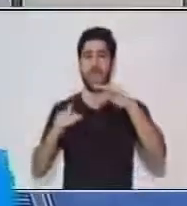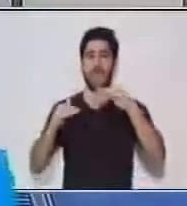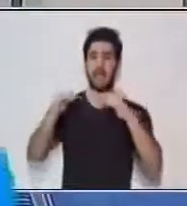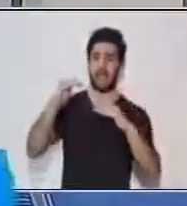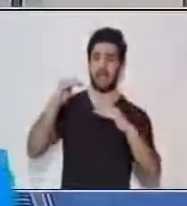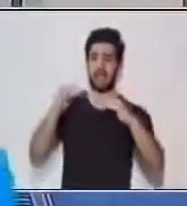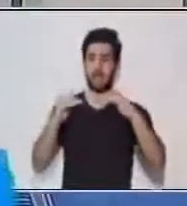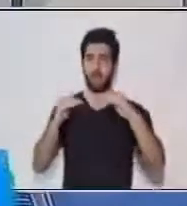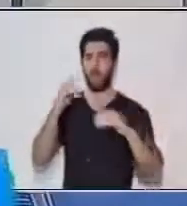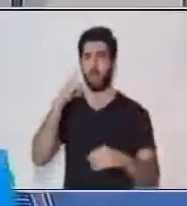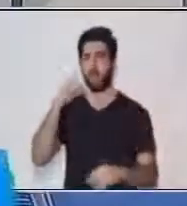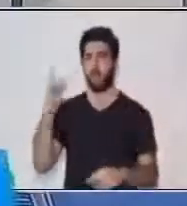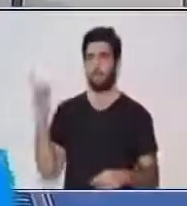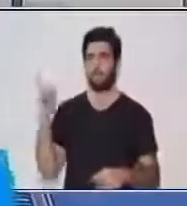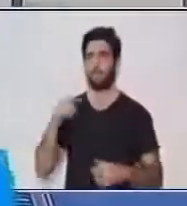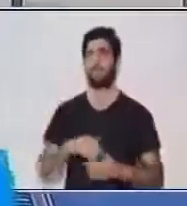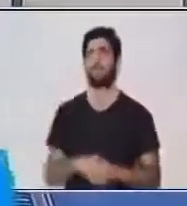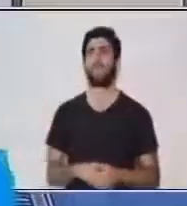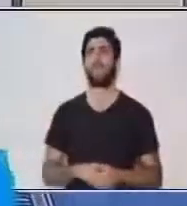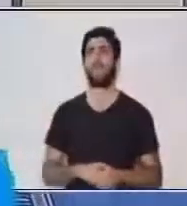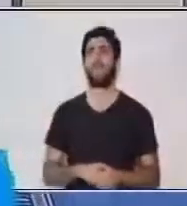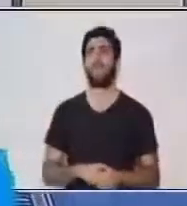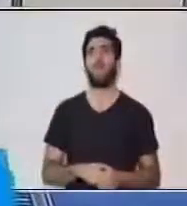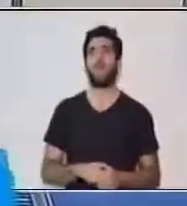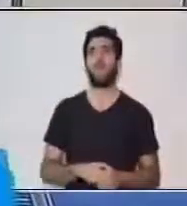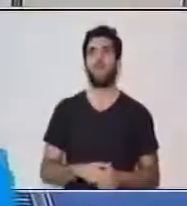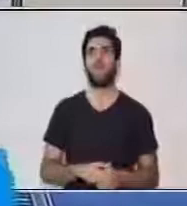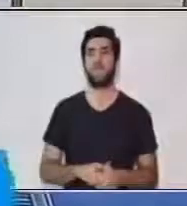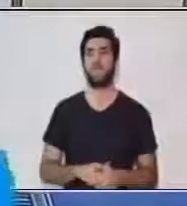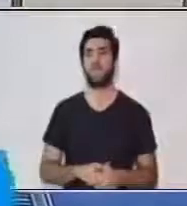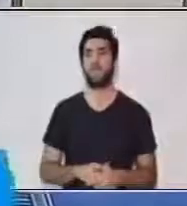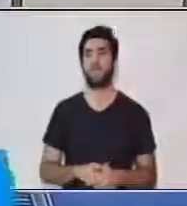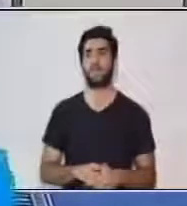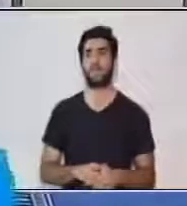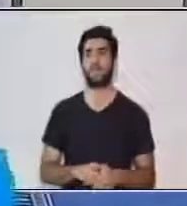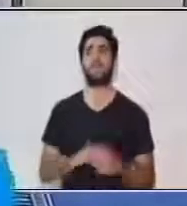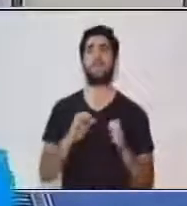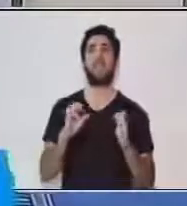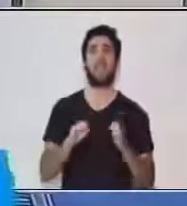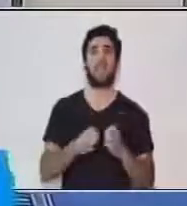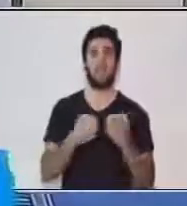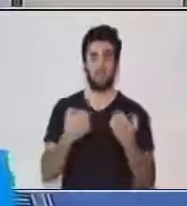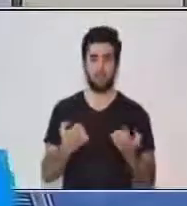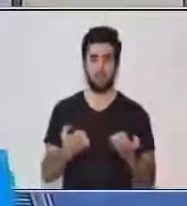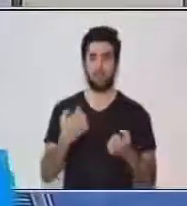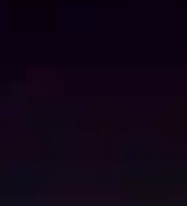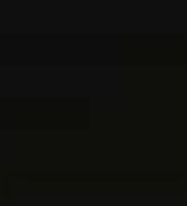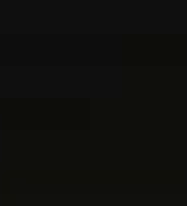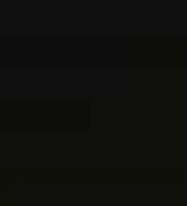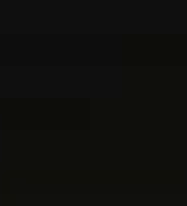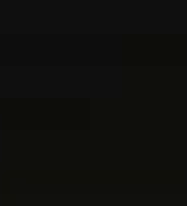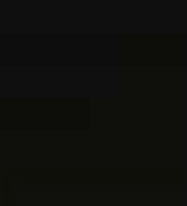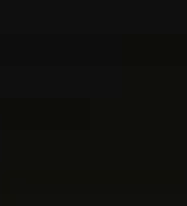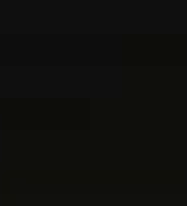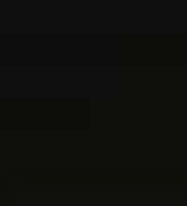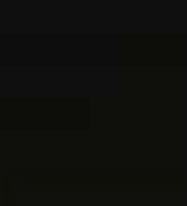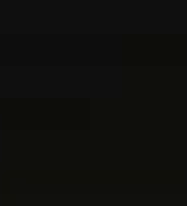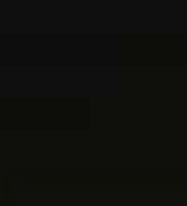la velocidad es máxima. Y entonces para la velocidad